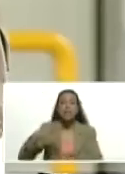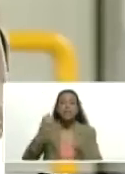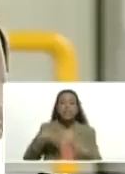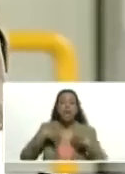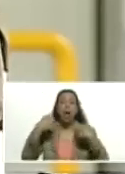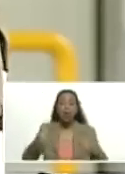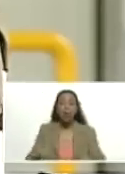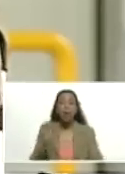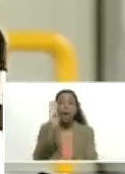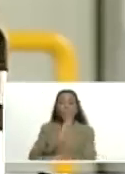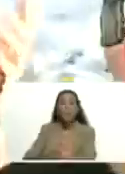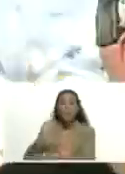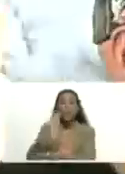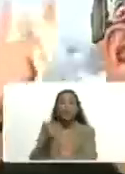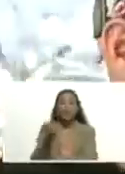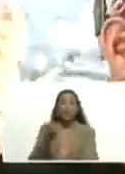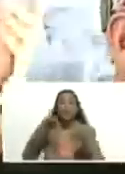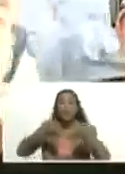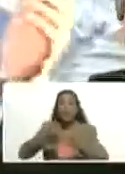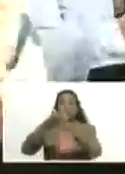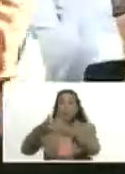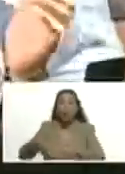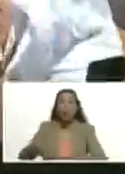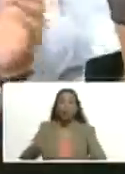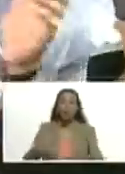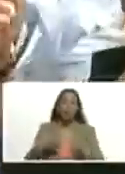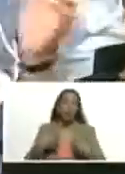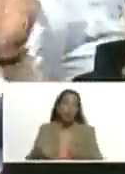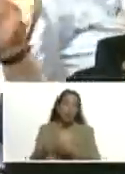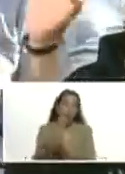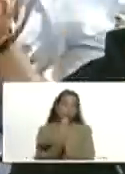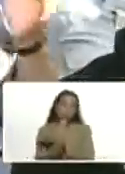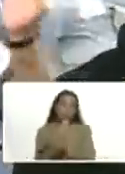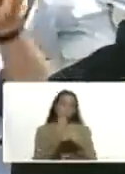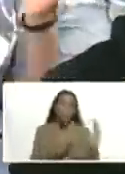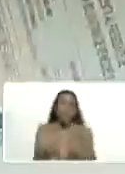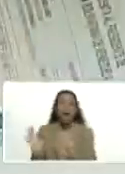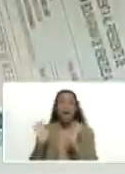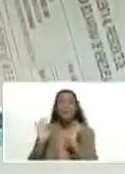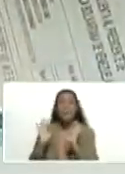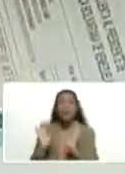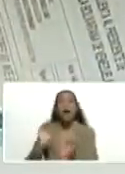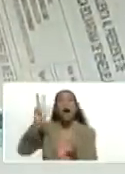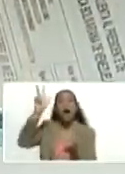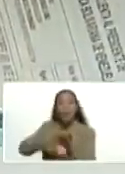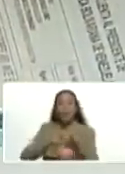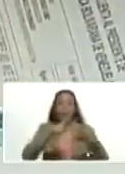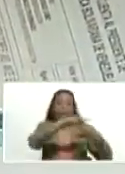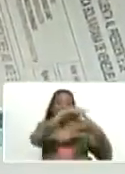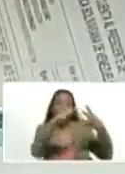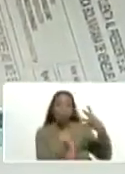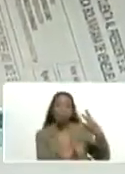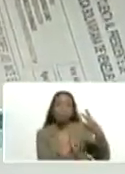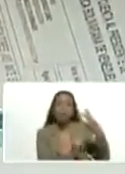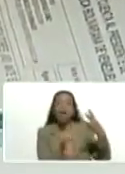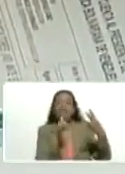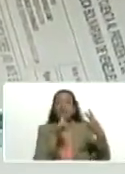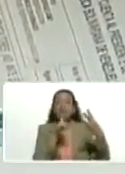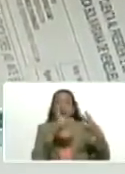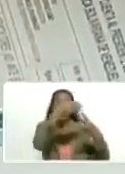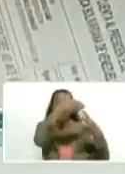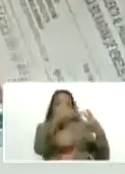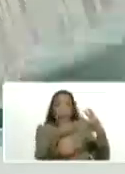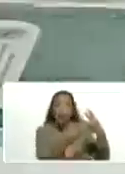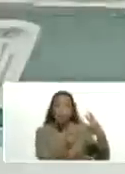Social y Protección de los pescadores y pescadoras del país. Un plan especial aprobado. Loyo, manténme informado de todos